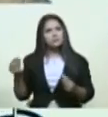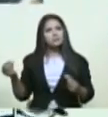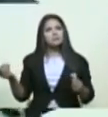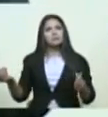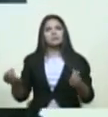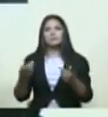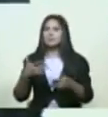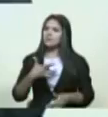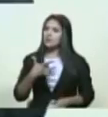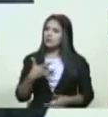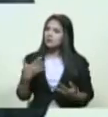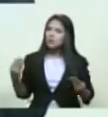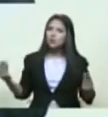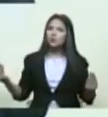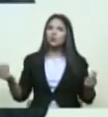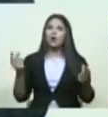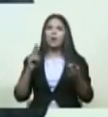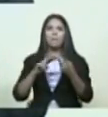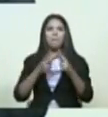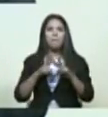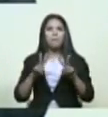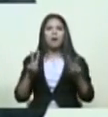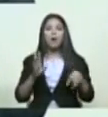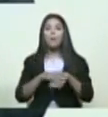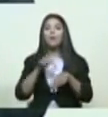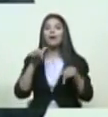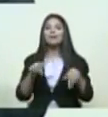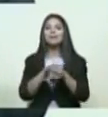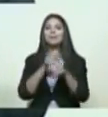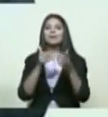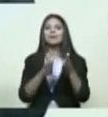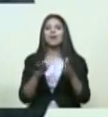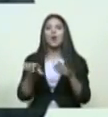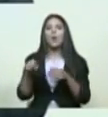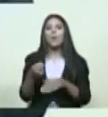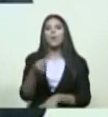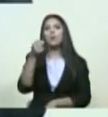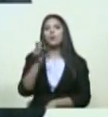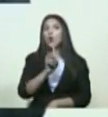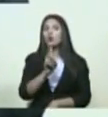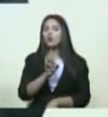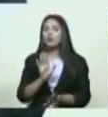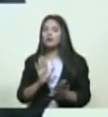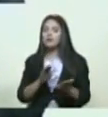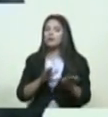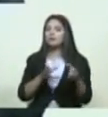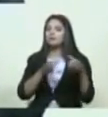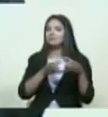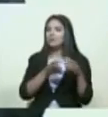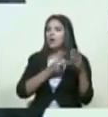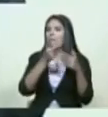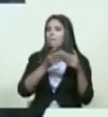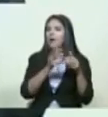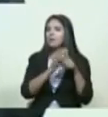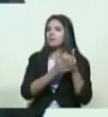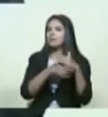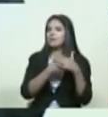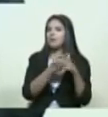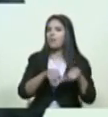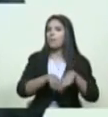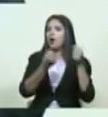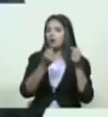de concordia, porque este Ministerio Público no va a estar al servicio de planes